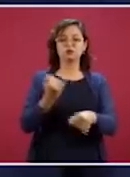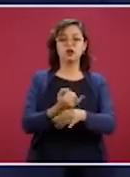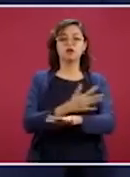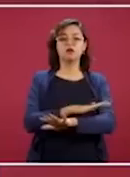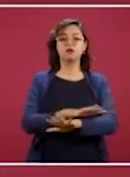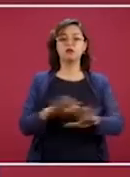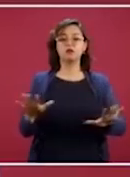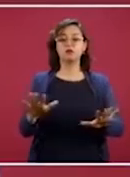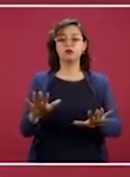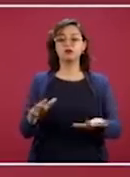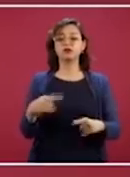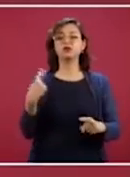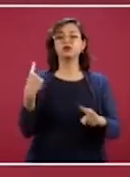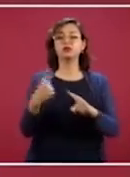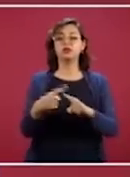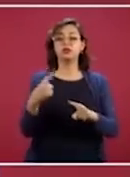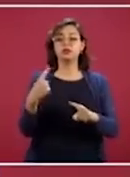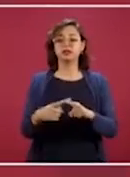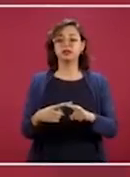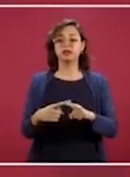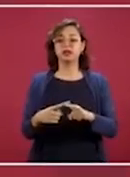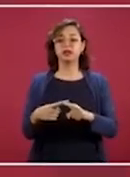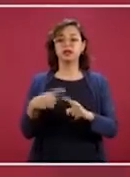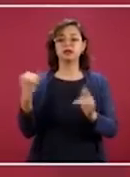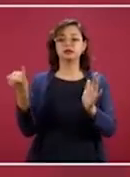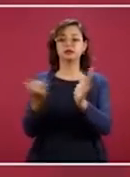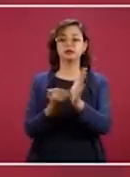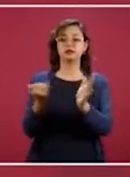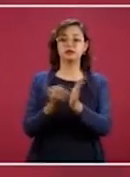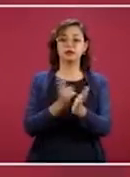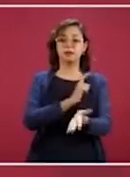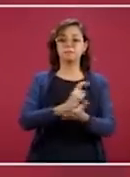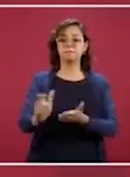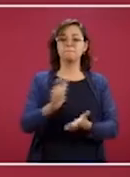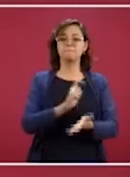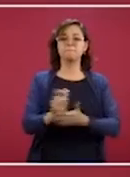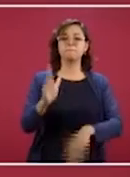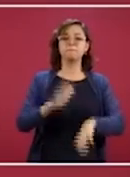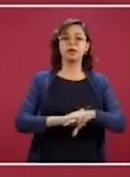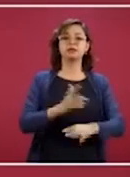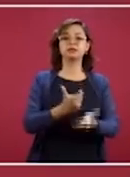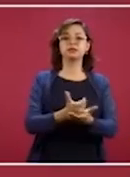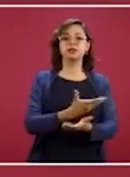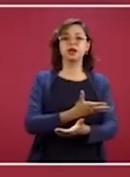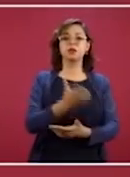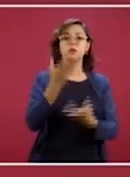informar quién es quién en el cobro de las comisiones de las remesas,